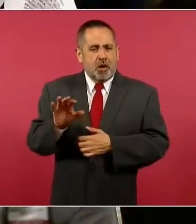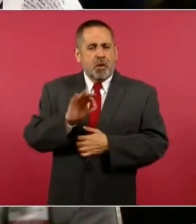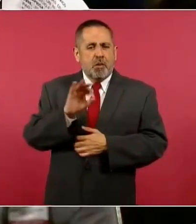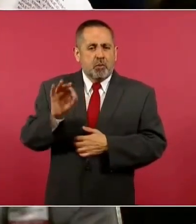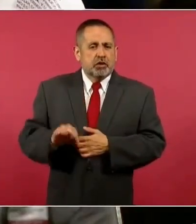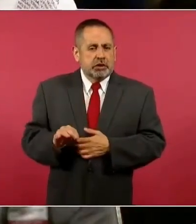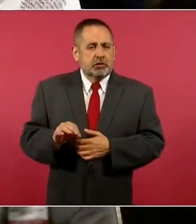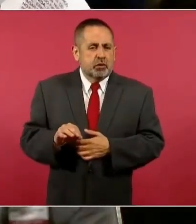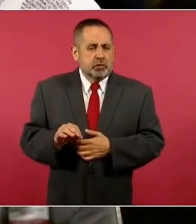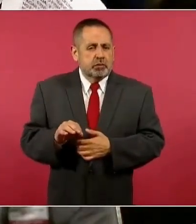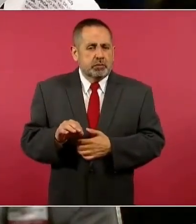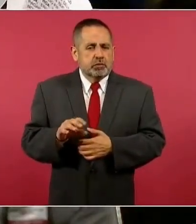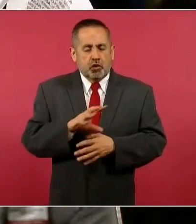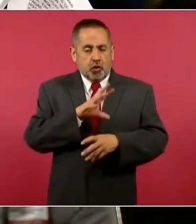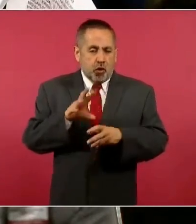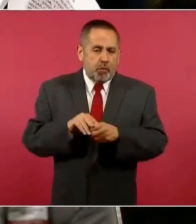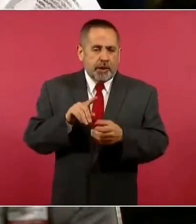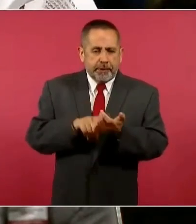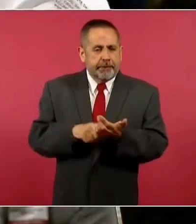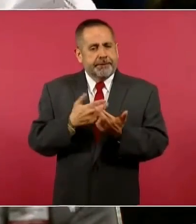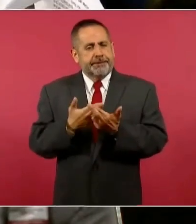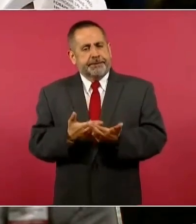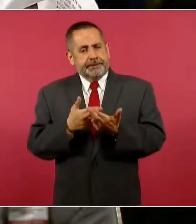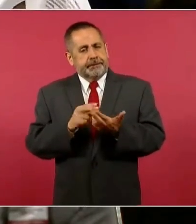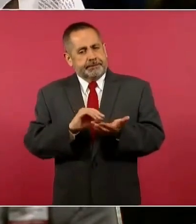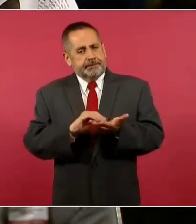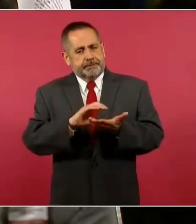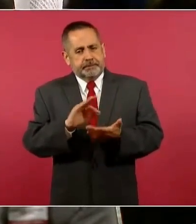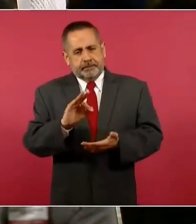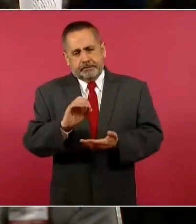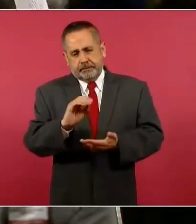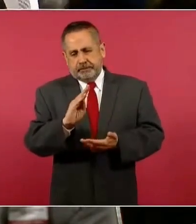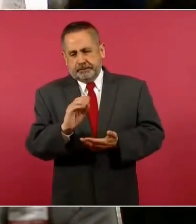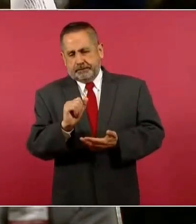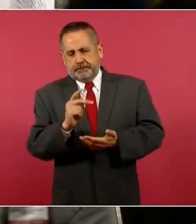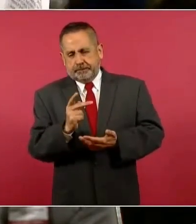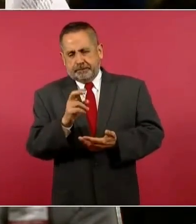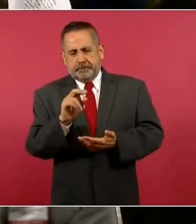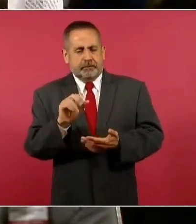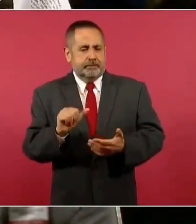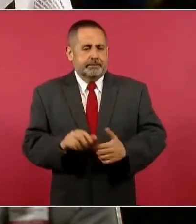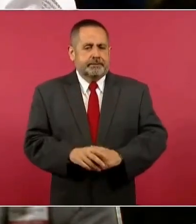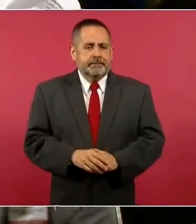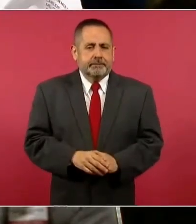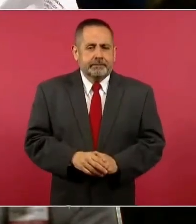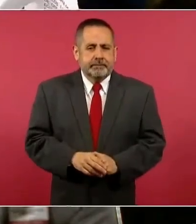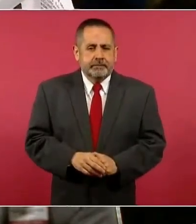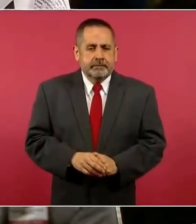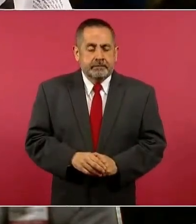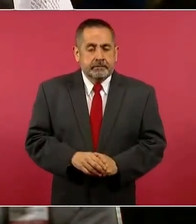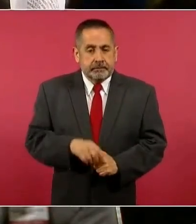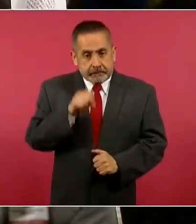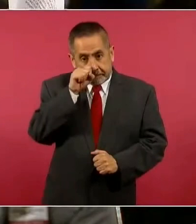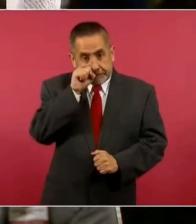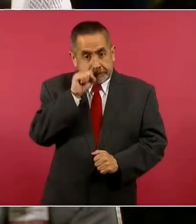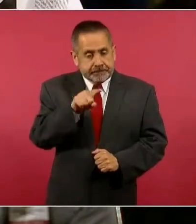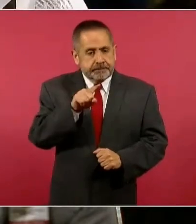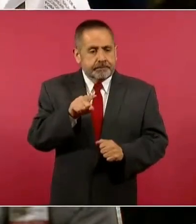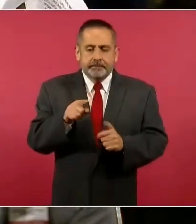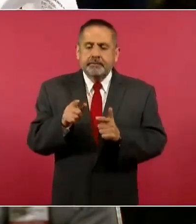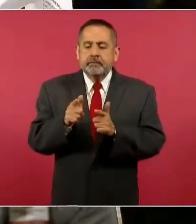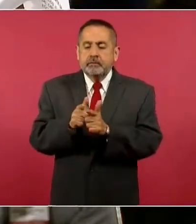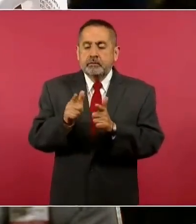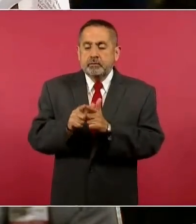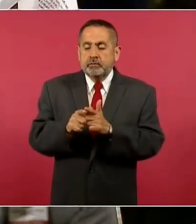55% del total de los recursos del Fobaproa. Cabe señalar, presidente, que en el Comité de